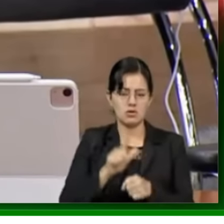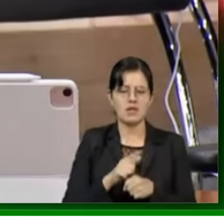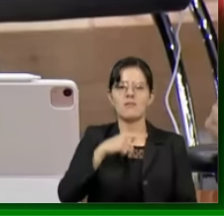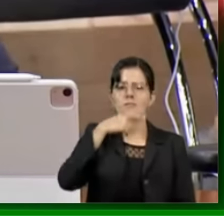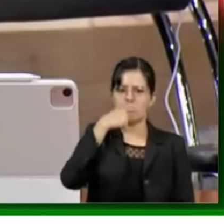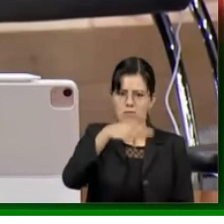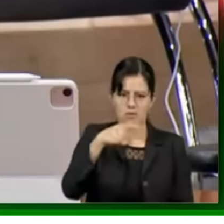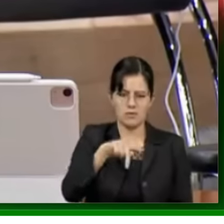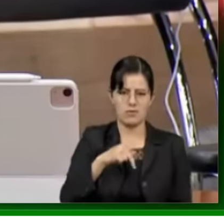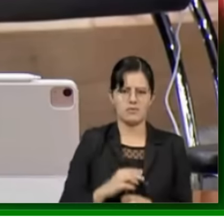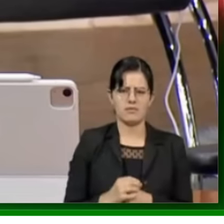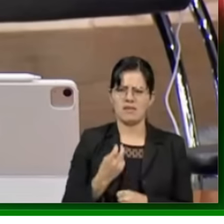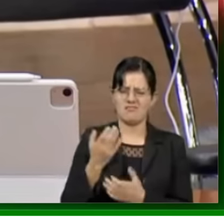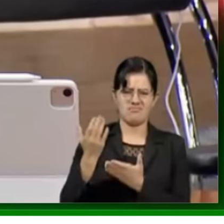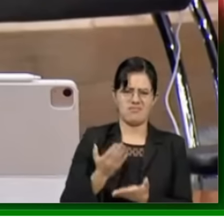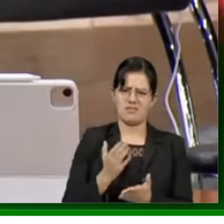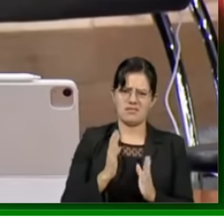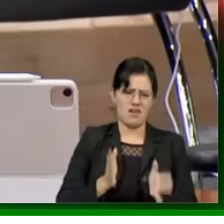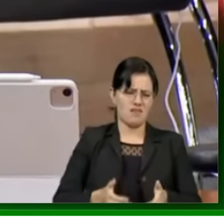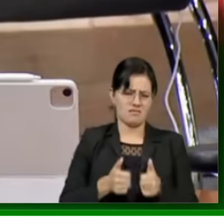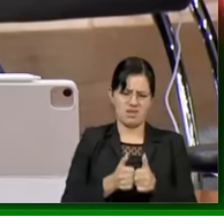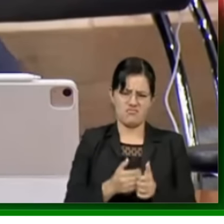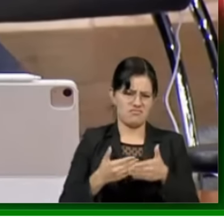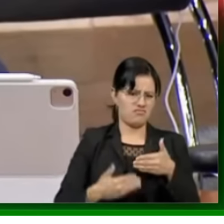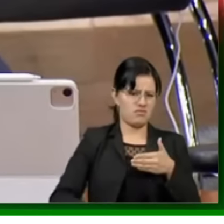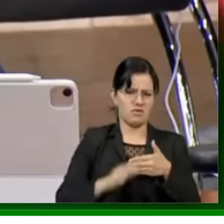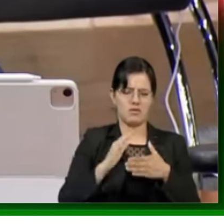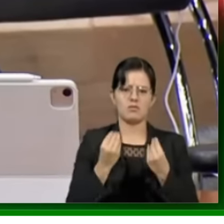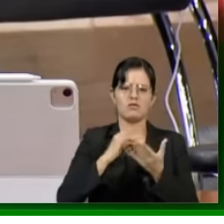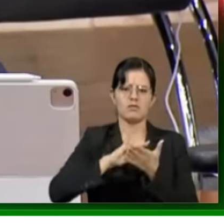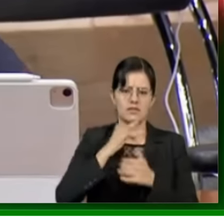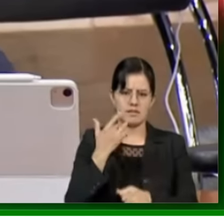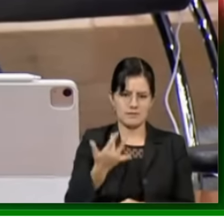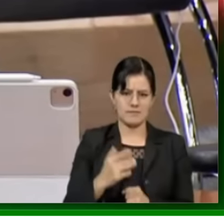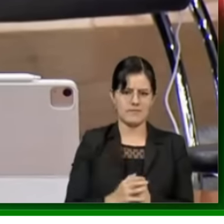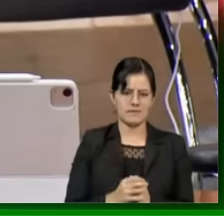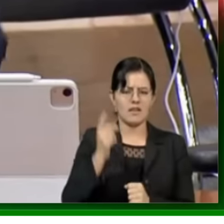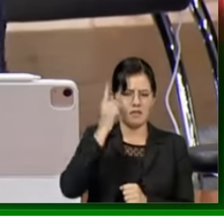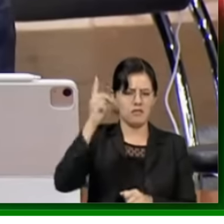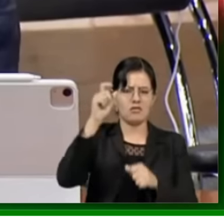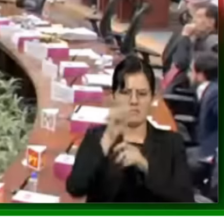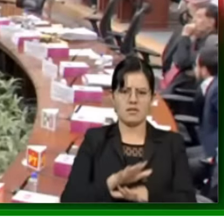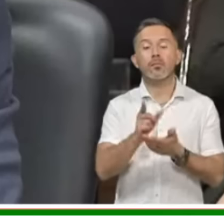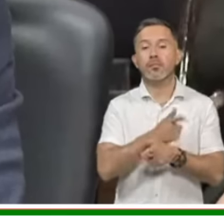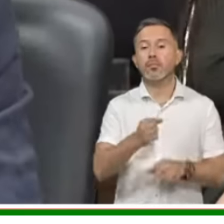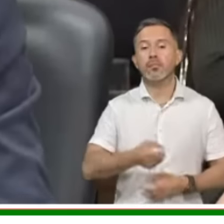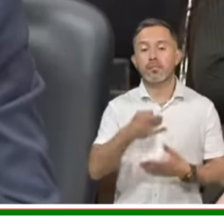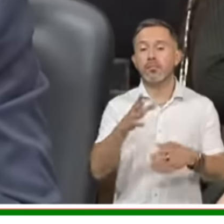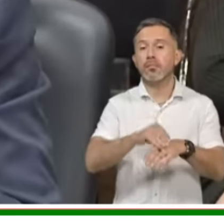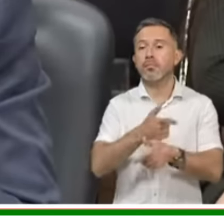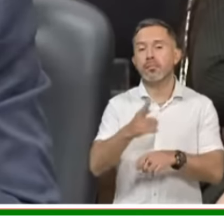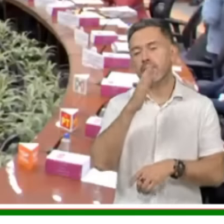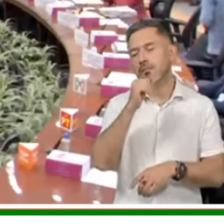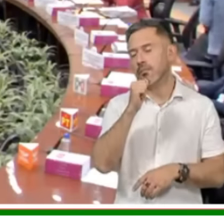suyos llegaron para quedarse es cuánto Muchas gracias y Dios los bendiga Muchas